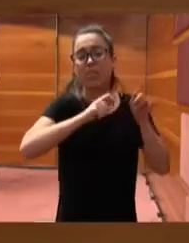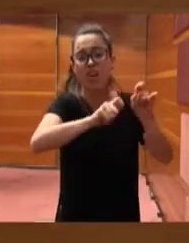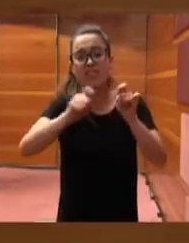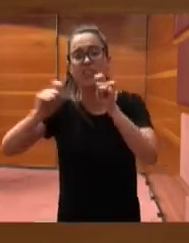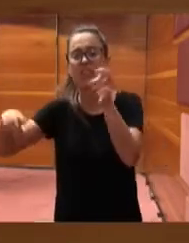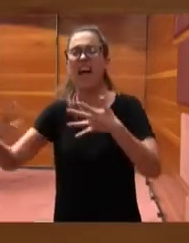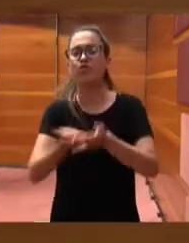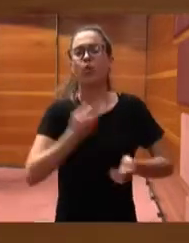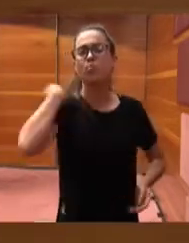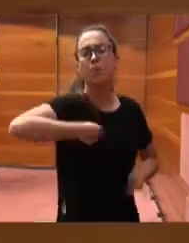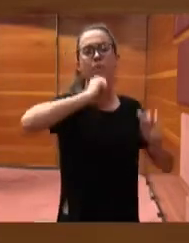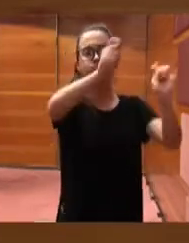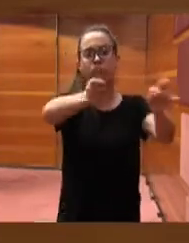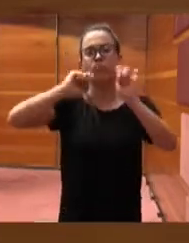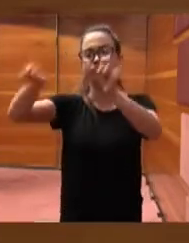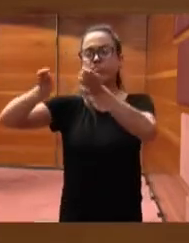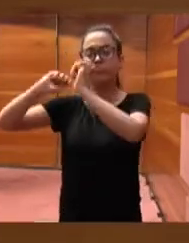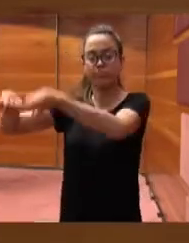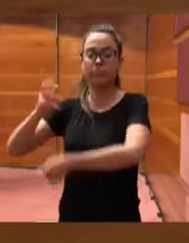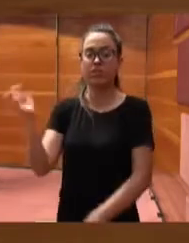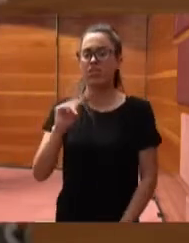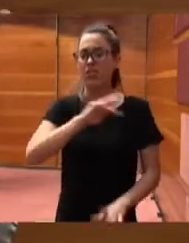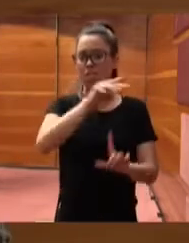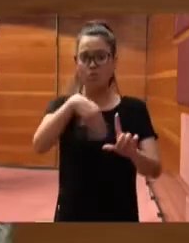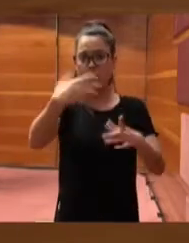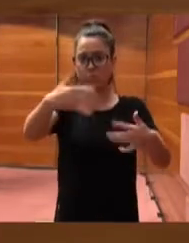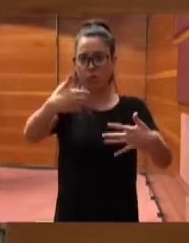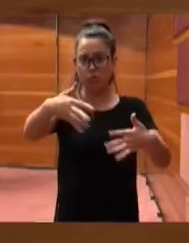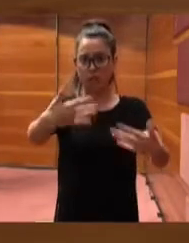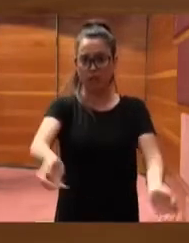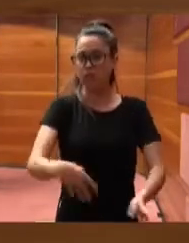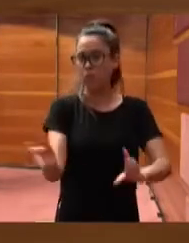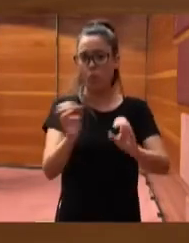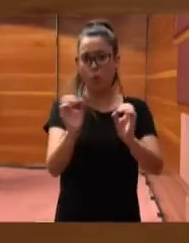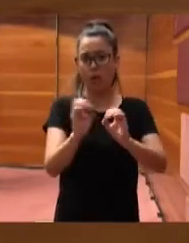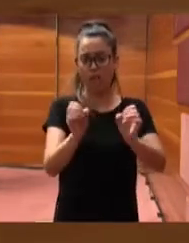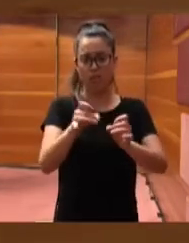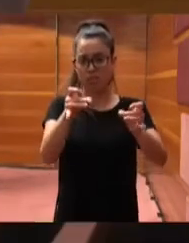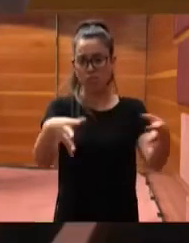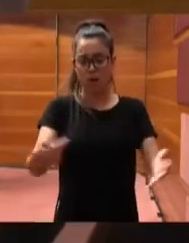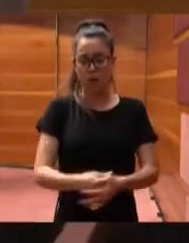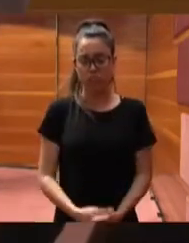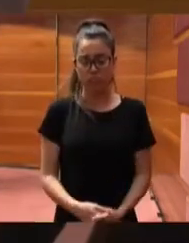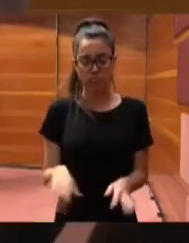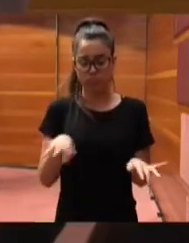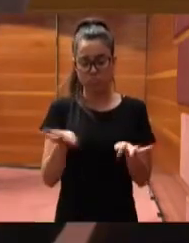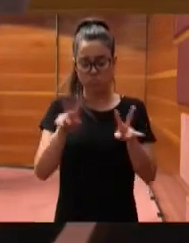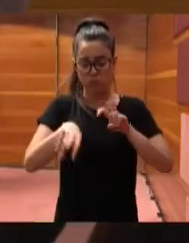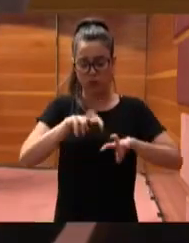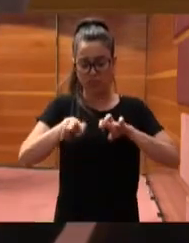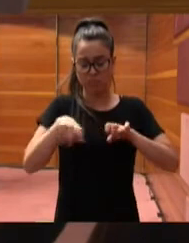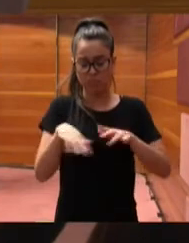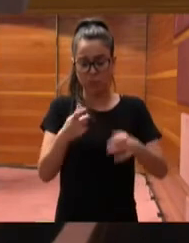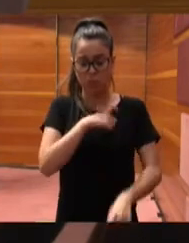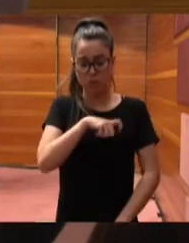Tienen la web más sosa, casi parece Google, es un buscador. Tú cuando entras en la web de